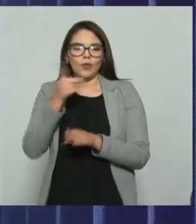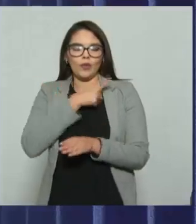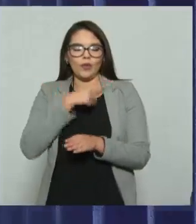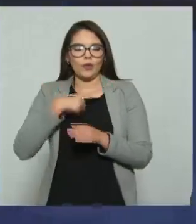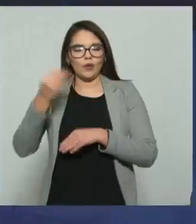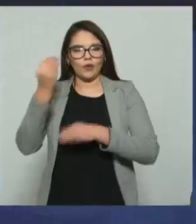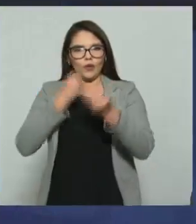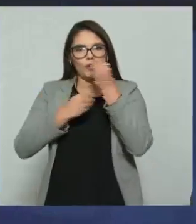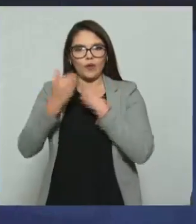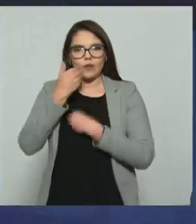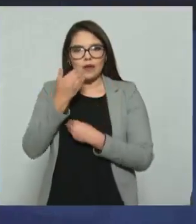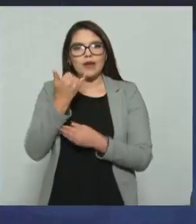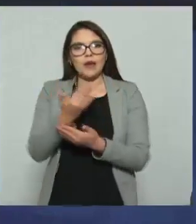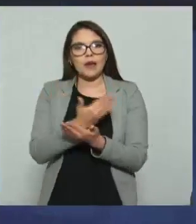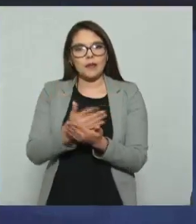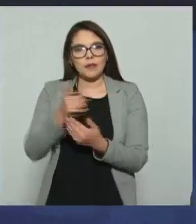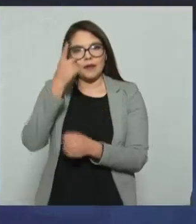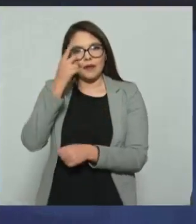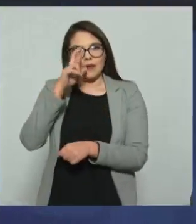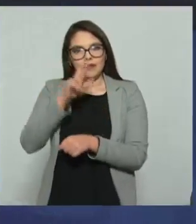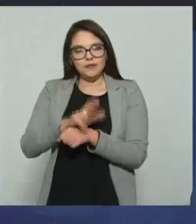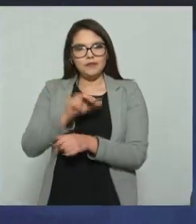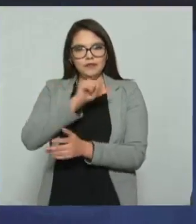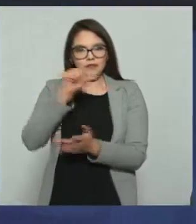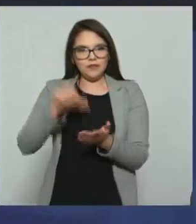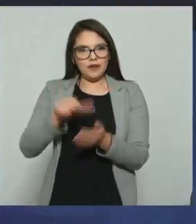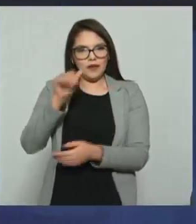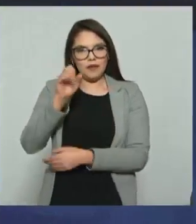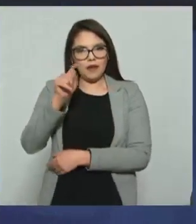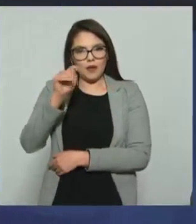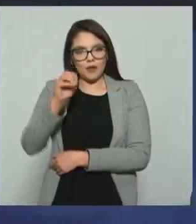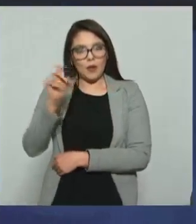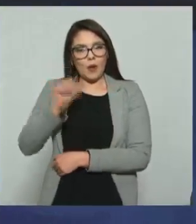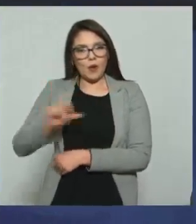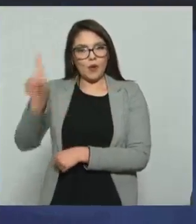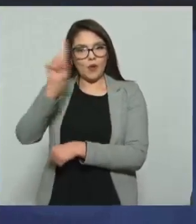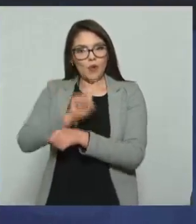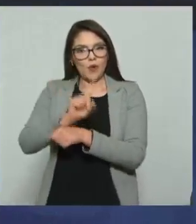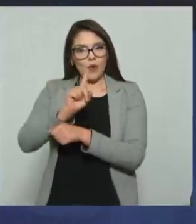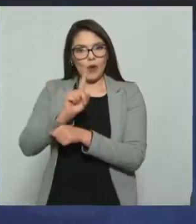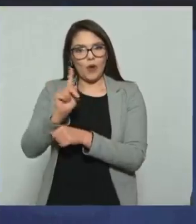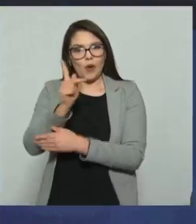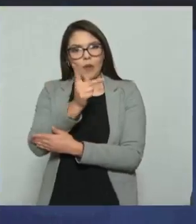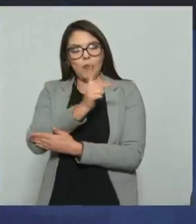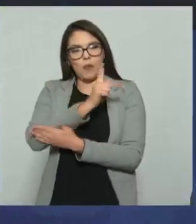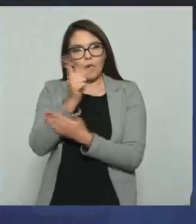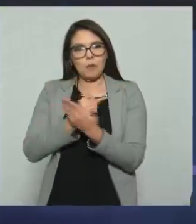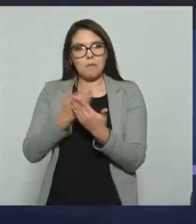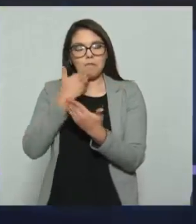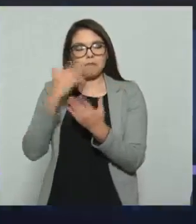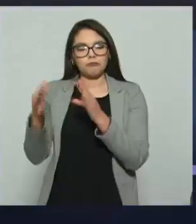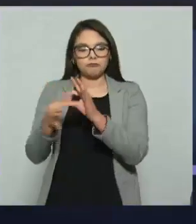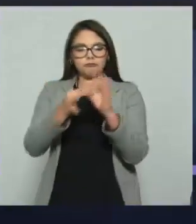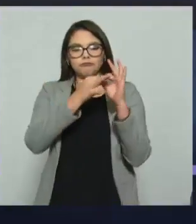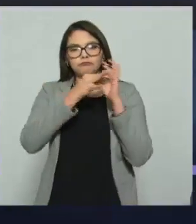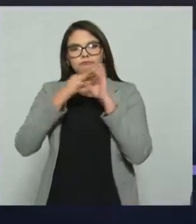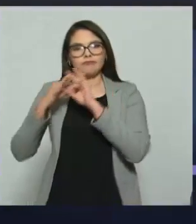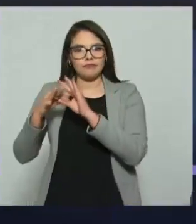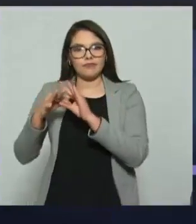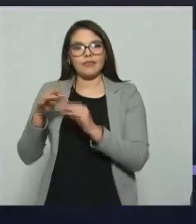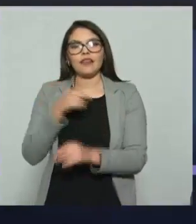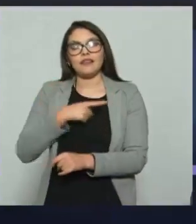de la Central de Abasto. Por y entonces, el programa de hoy, fíjate, está perfectamente encadenado y debemos empezar una cosa,